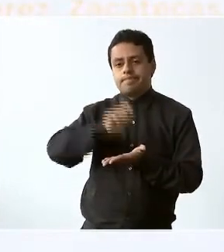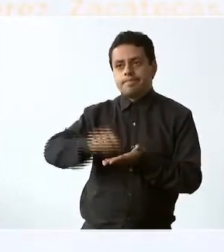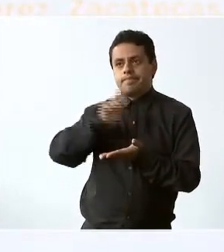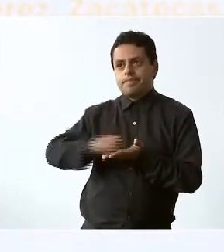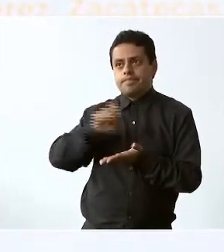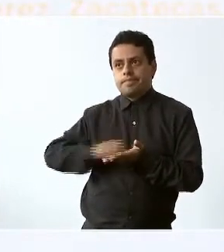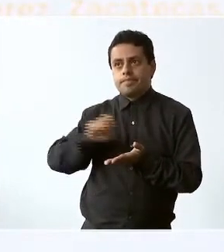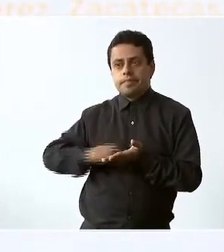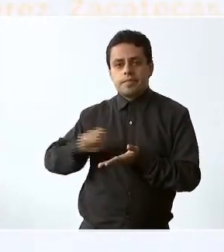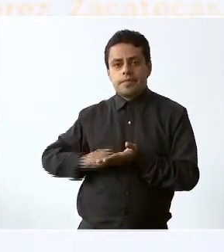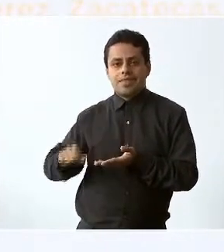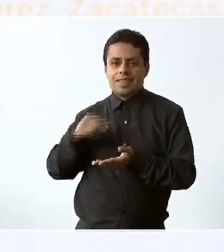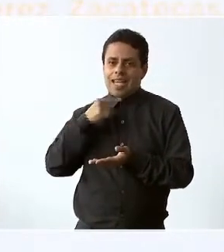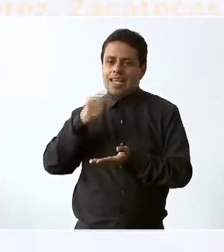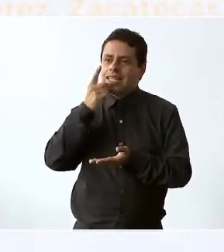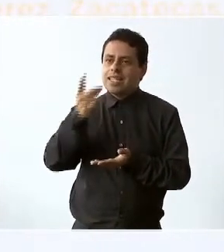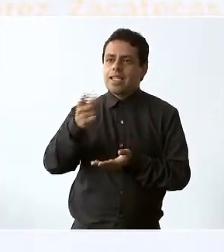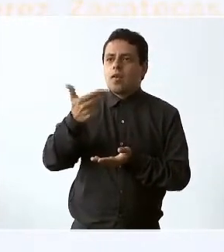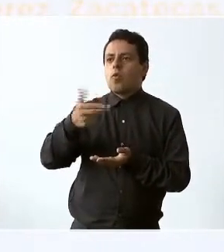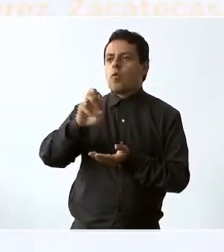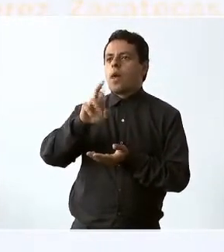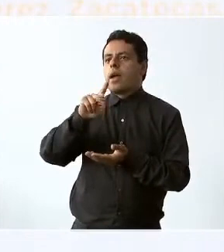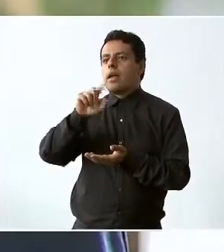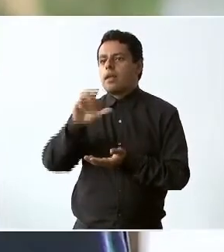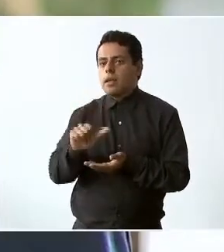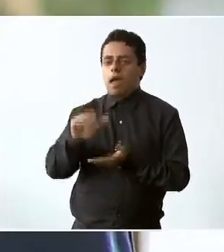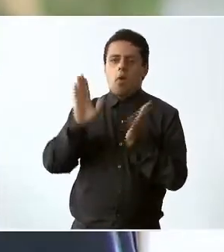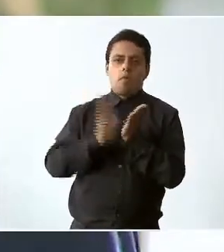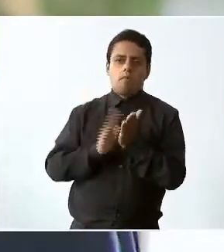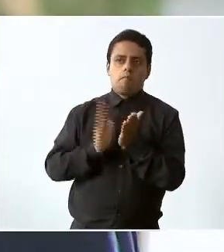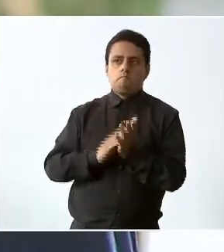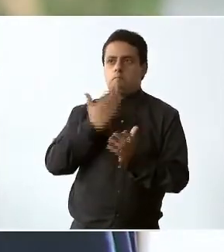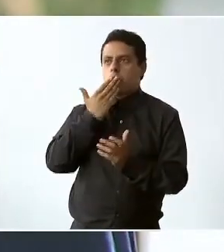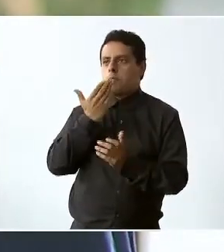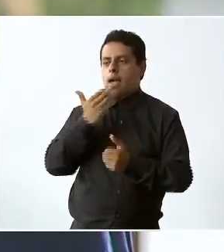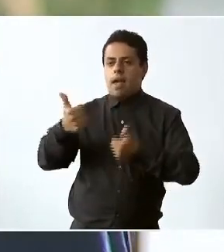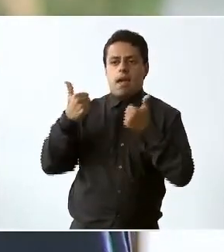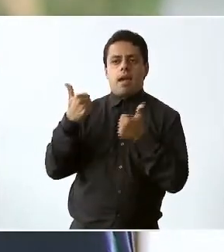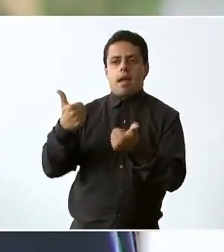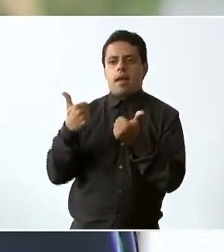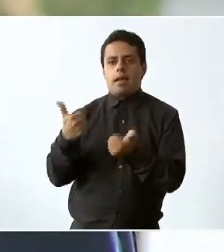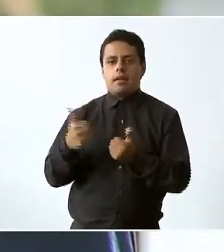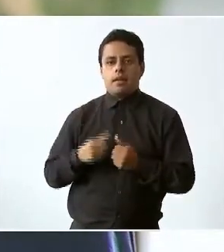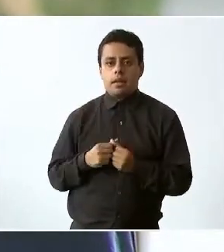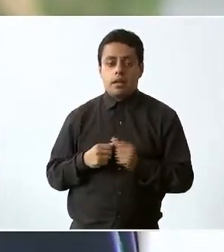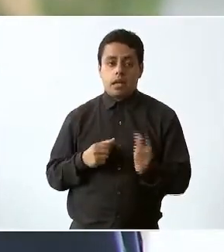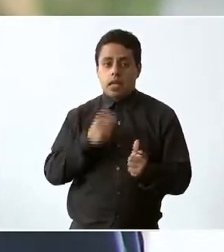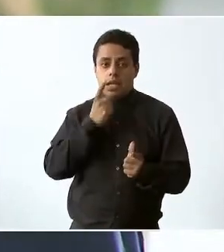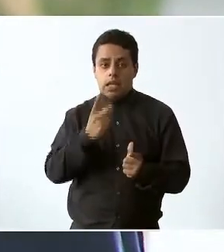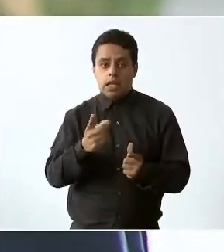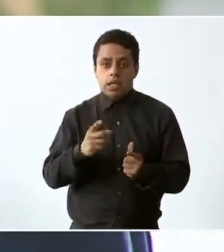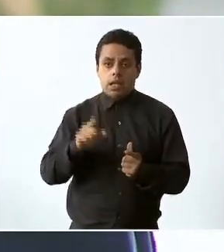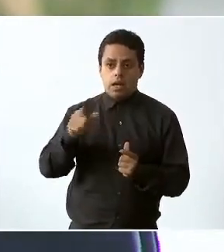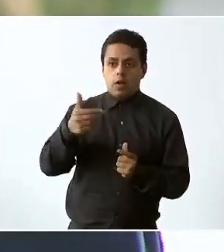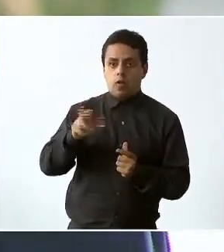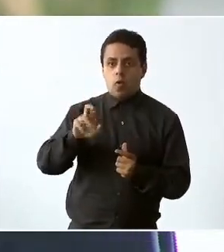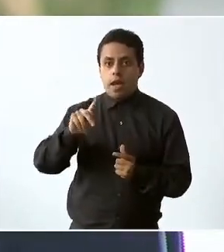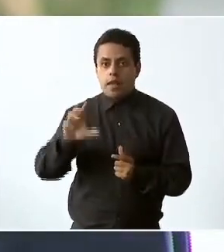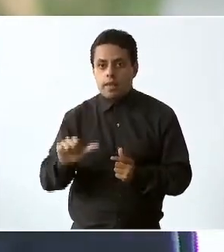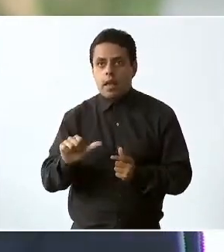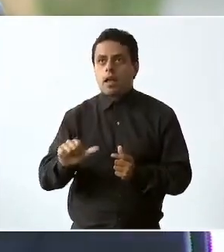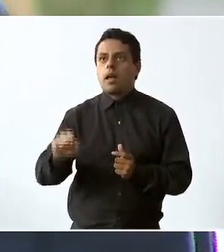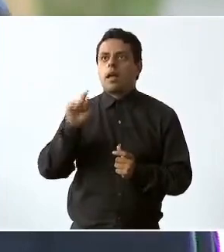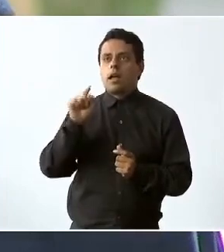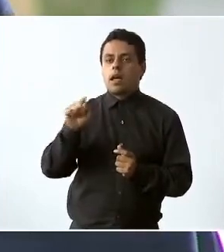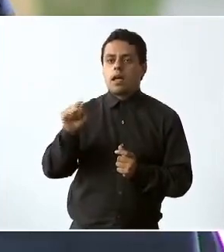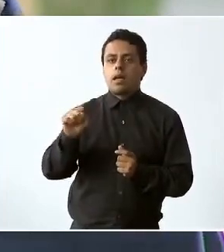artículos adulatorios a Huerta. En uno de ellos sostuvo que el Chacal era la